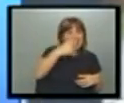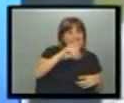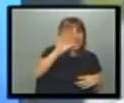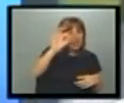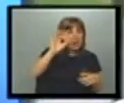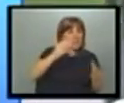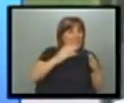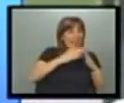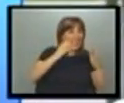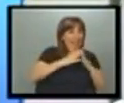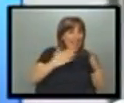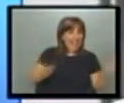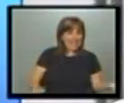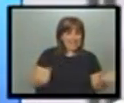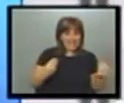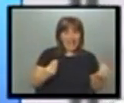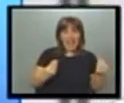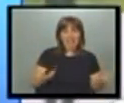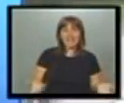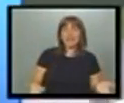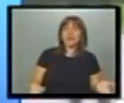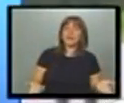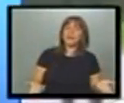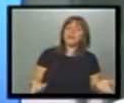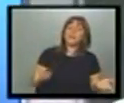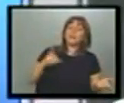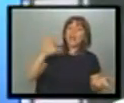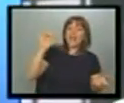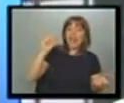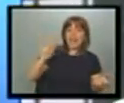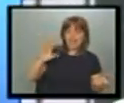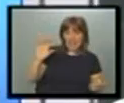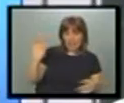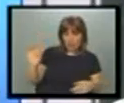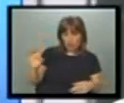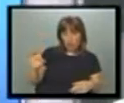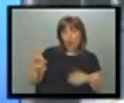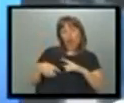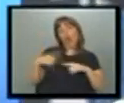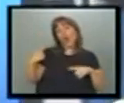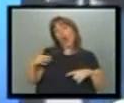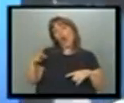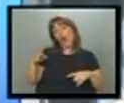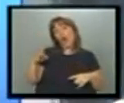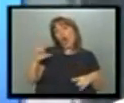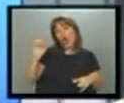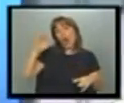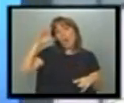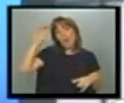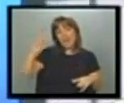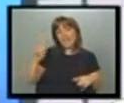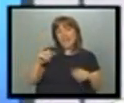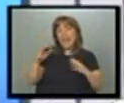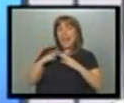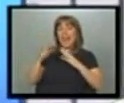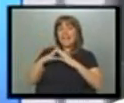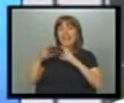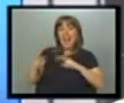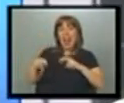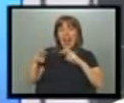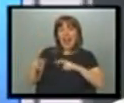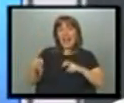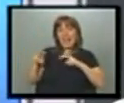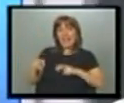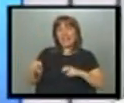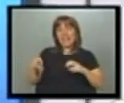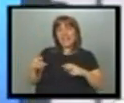propiedades? Claro, ¿qué era lo que pasaba? Lázaro Báez y Cristóbal López le alquilaban a Cristina y eso de alguna manera era